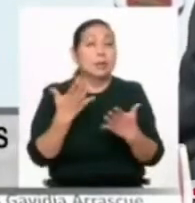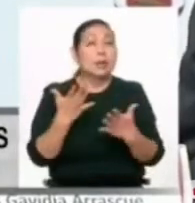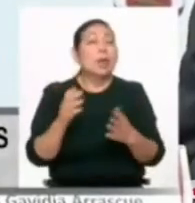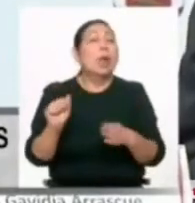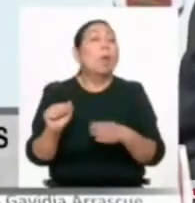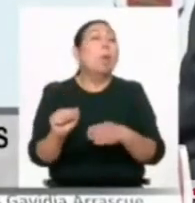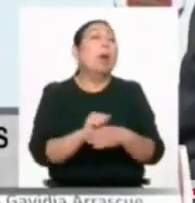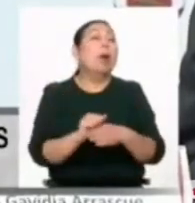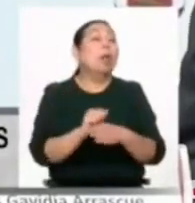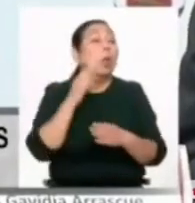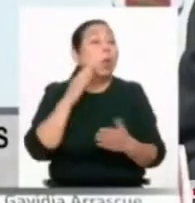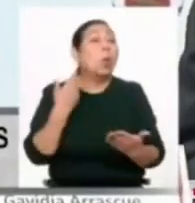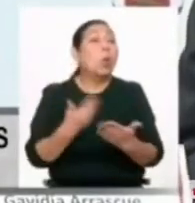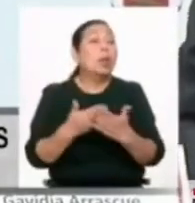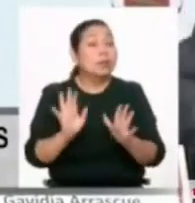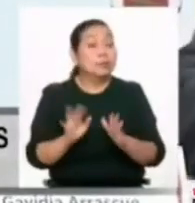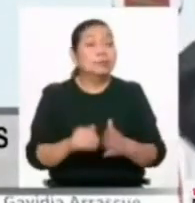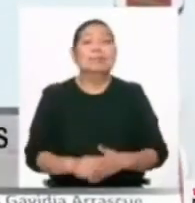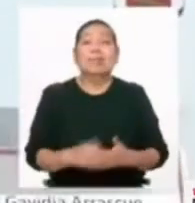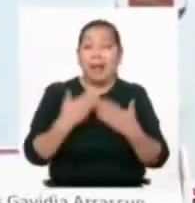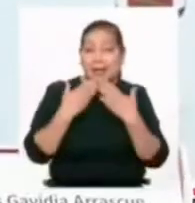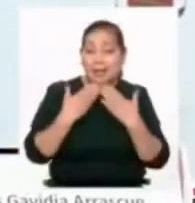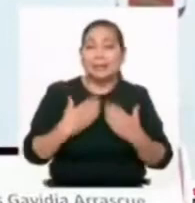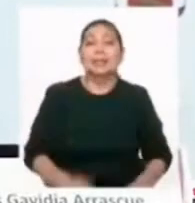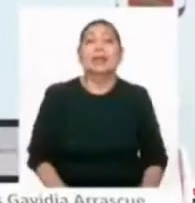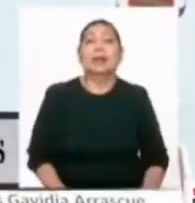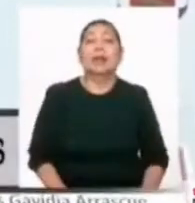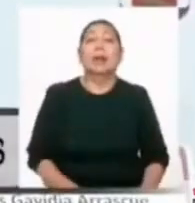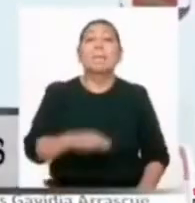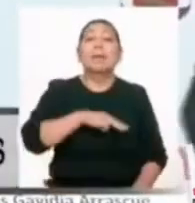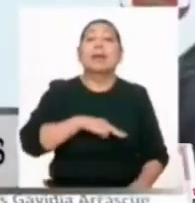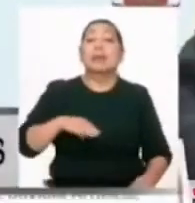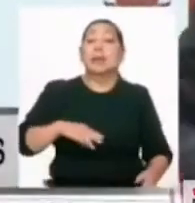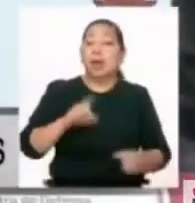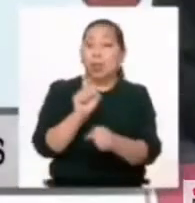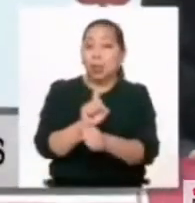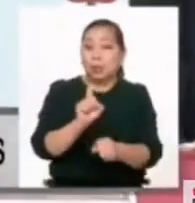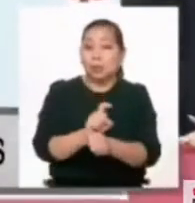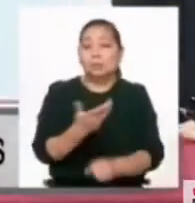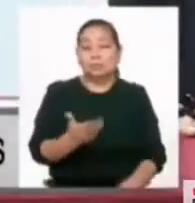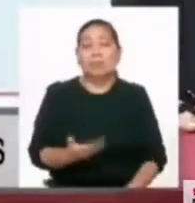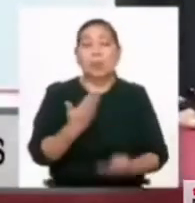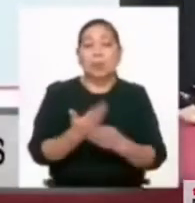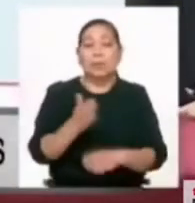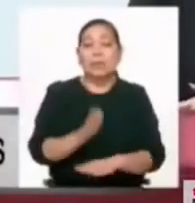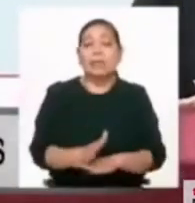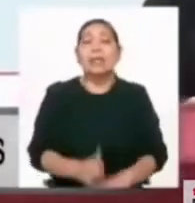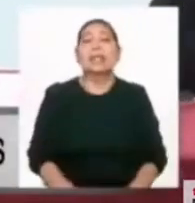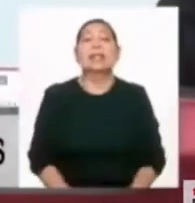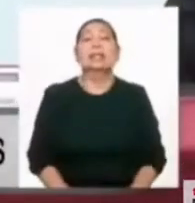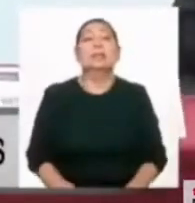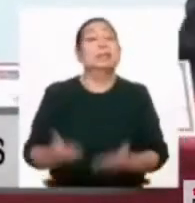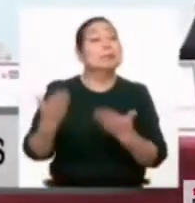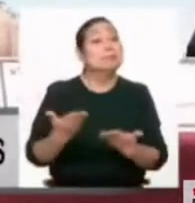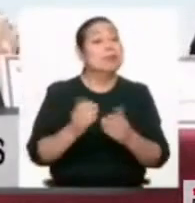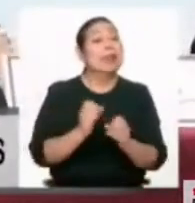gran simulacro a nivel nacional. Gracias, señor. Gracias. Educación, por favor. Buenas tardes.